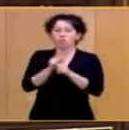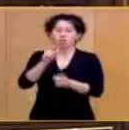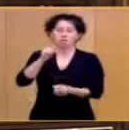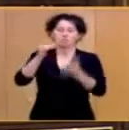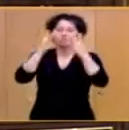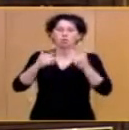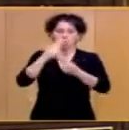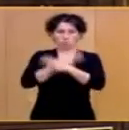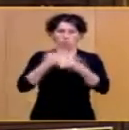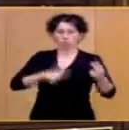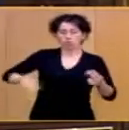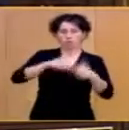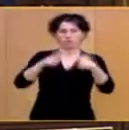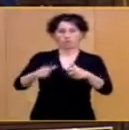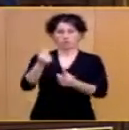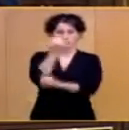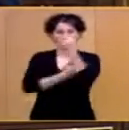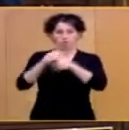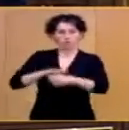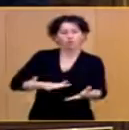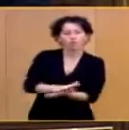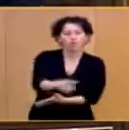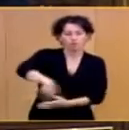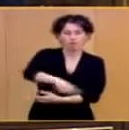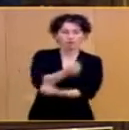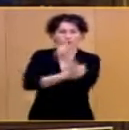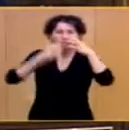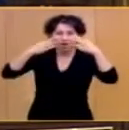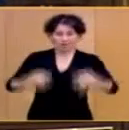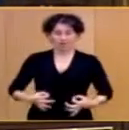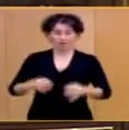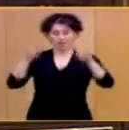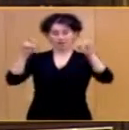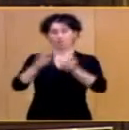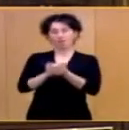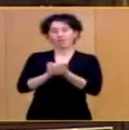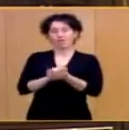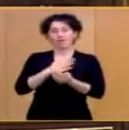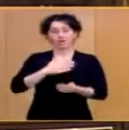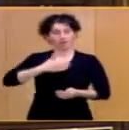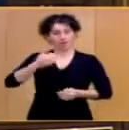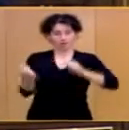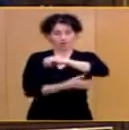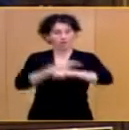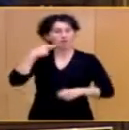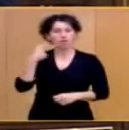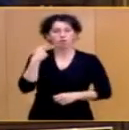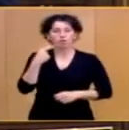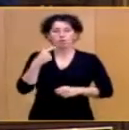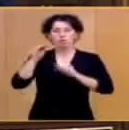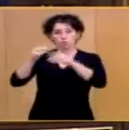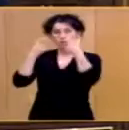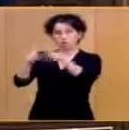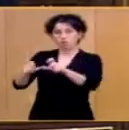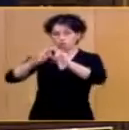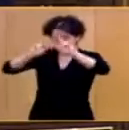que la liquidez llegue a la economía real. Y por lo que respecta a las cajas de ahorro, la reestructuración del sector tiene que hacerse